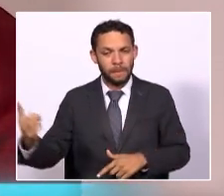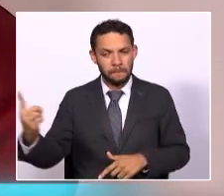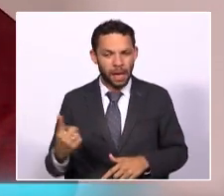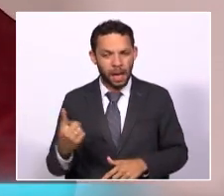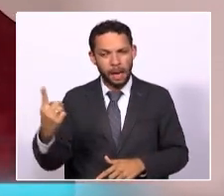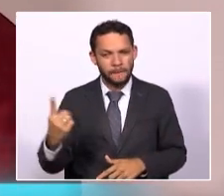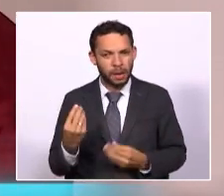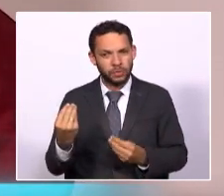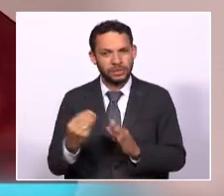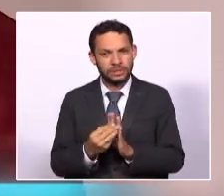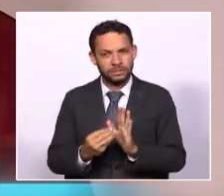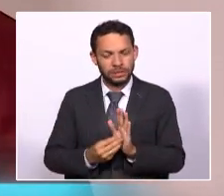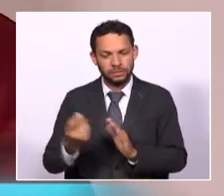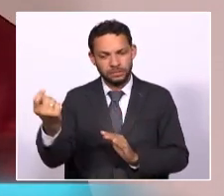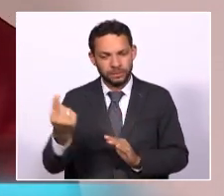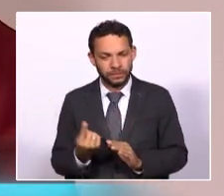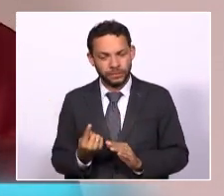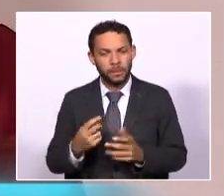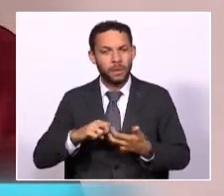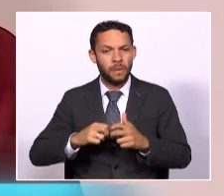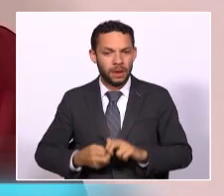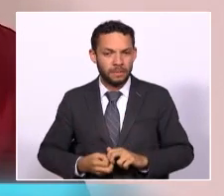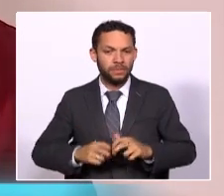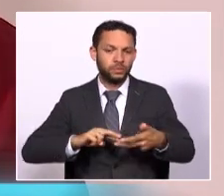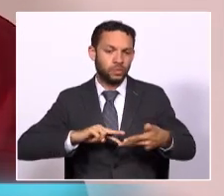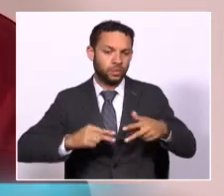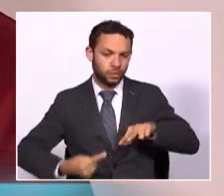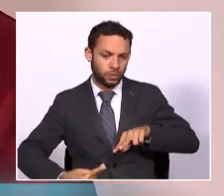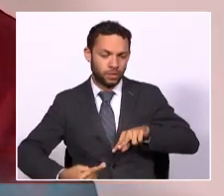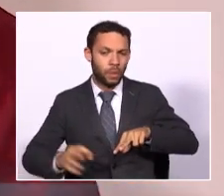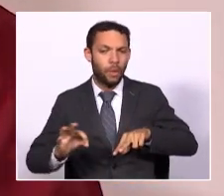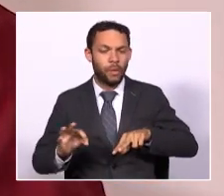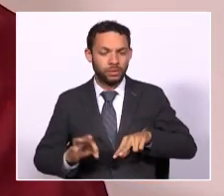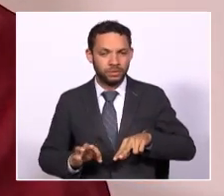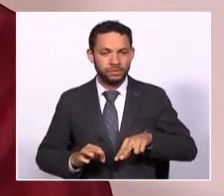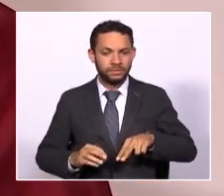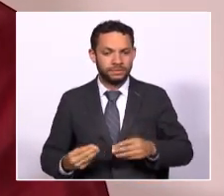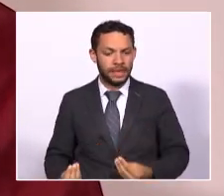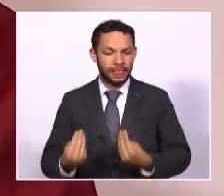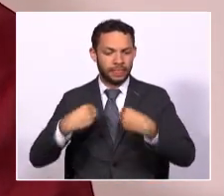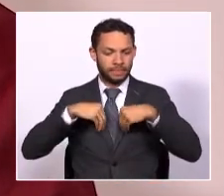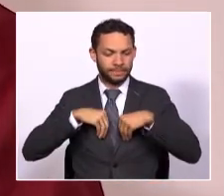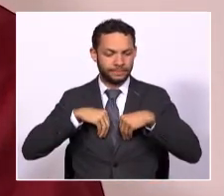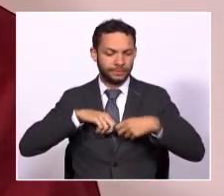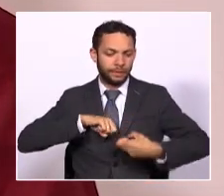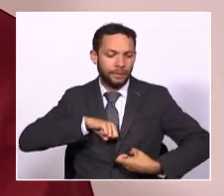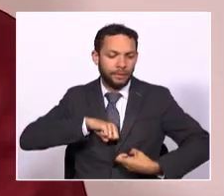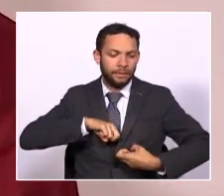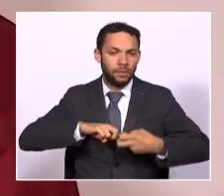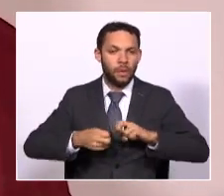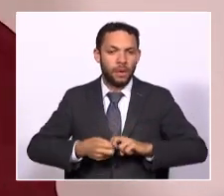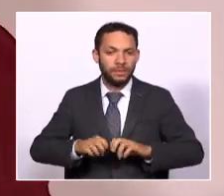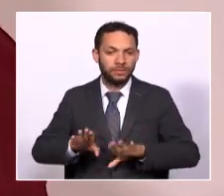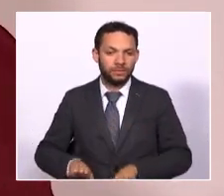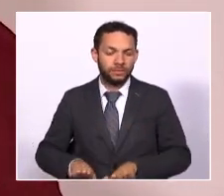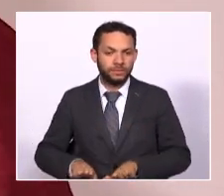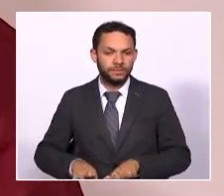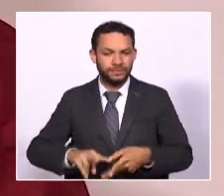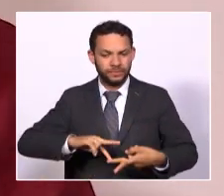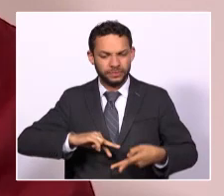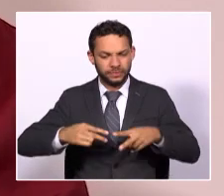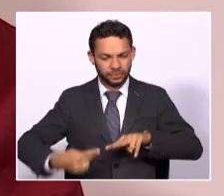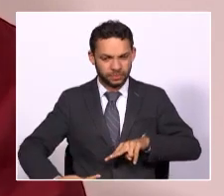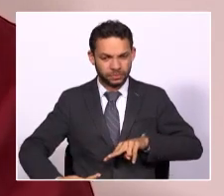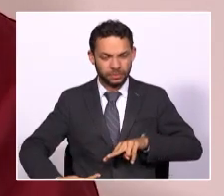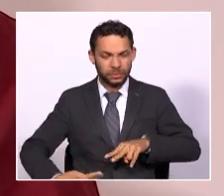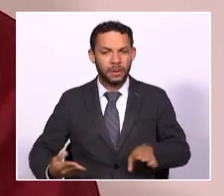es que tienen dos orígenes, uno que es congénito y otro que es postural o adquirido. En la mayoría de los casos congénitos encontramos lo que